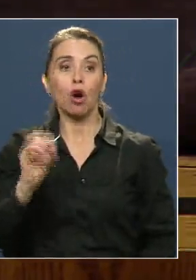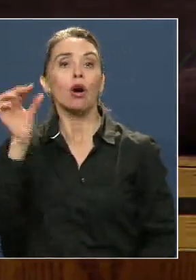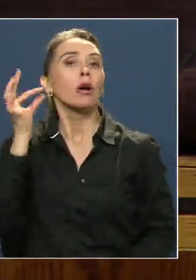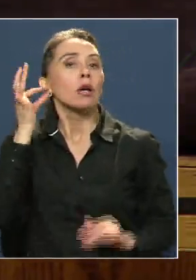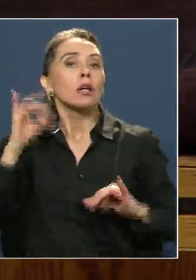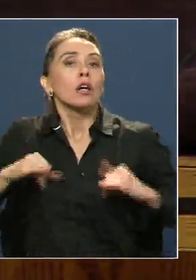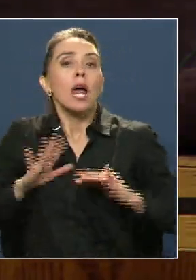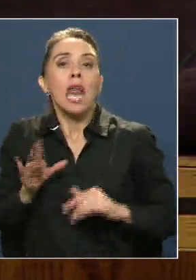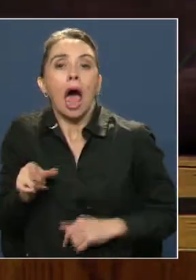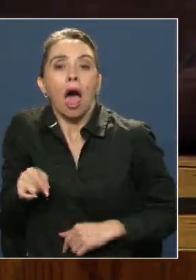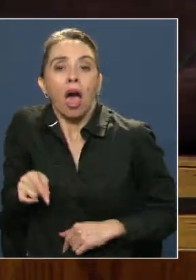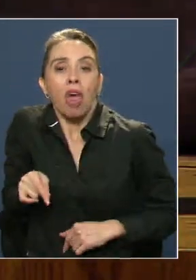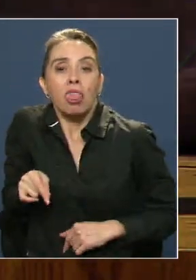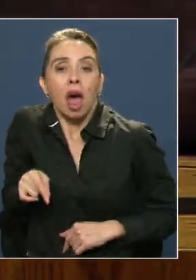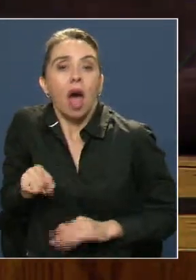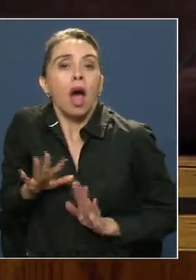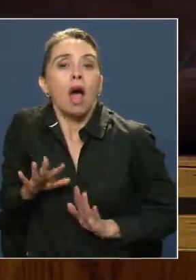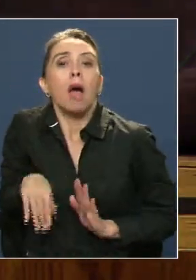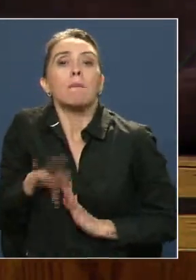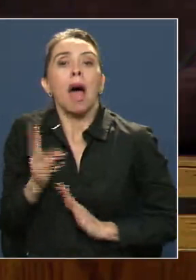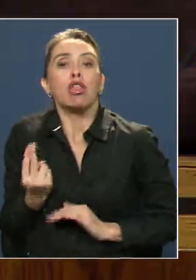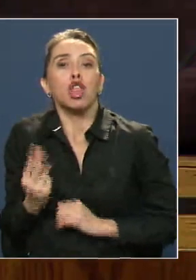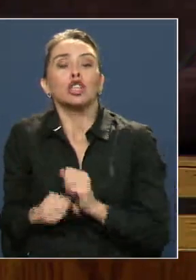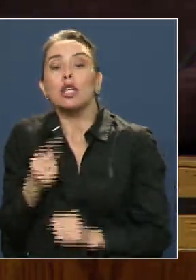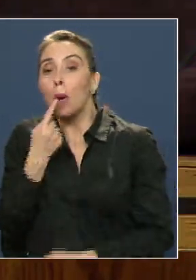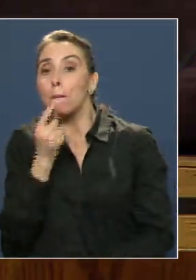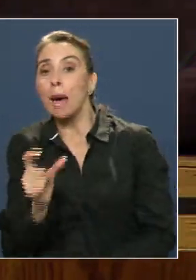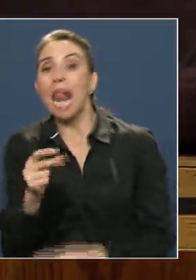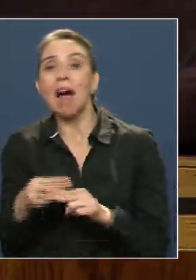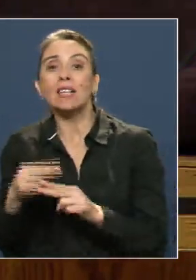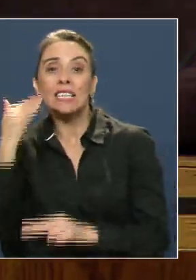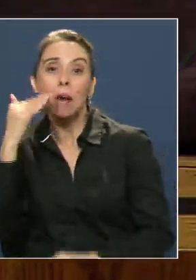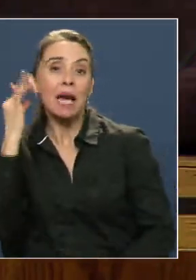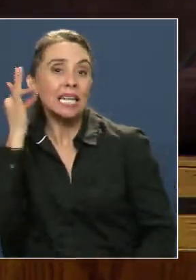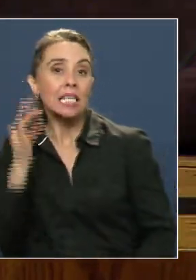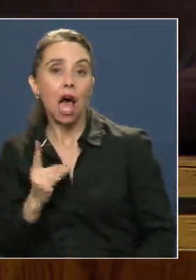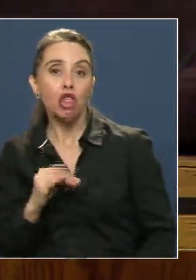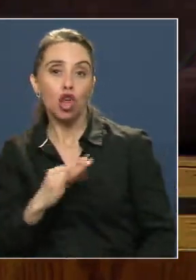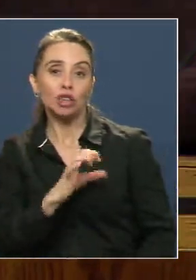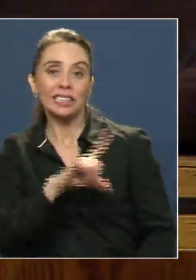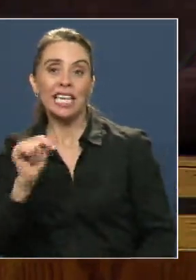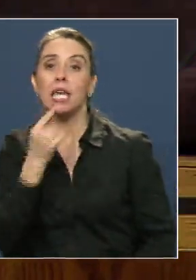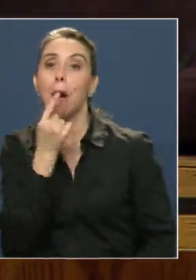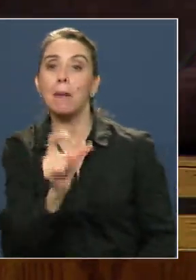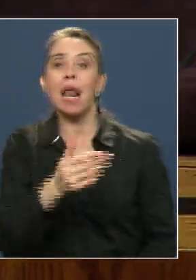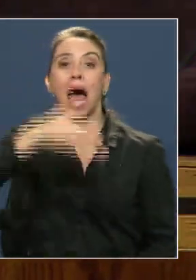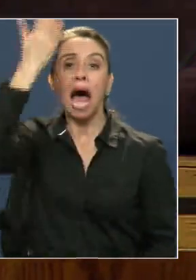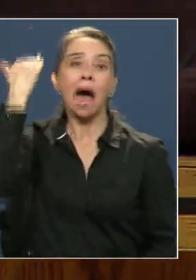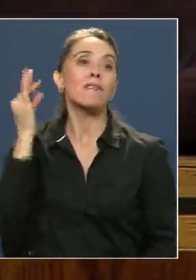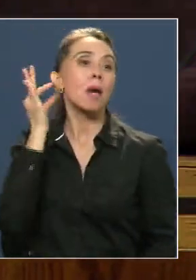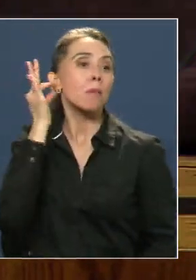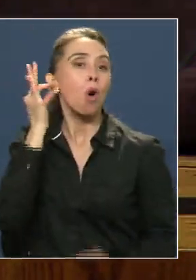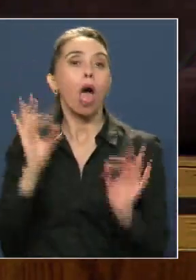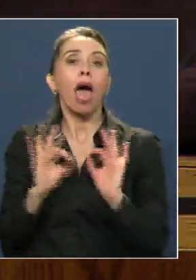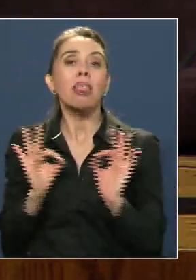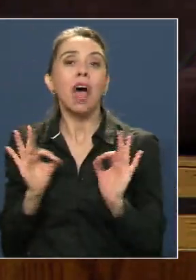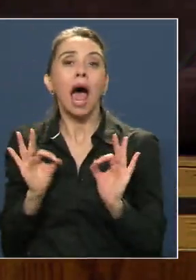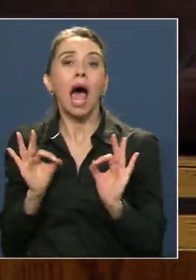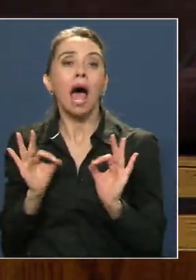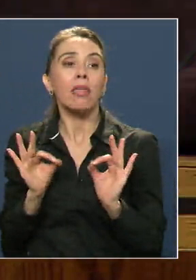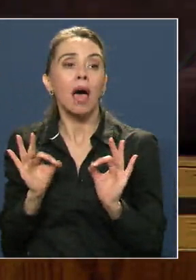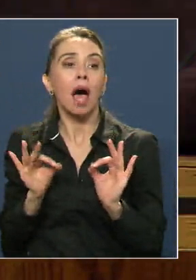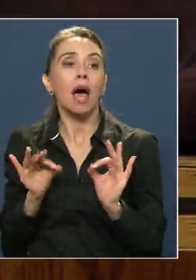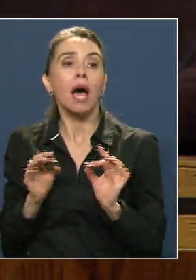doncella mayor de 12 años. En el concepto del lenguaje de la época, la doncella era una mujer que no había tenido acceso